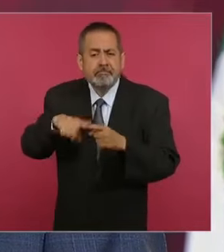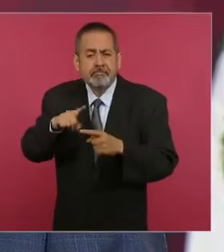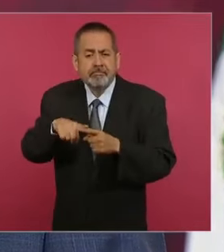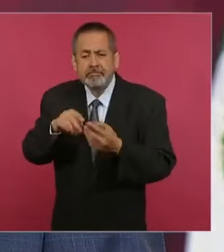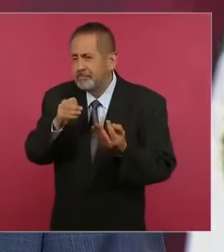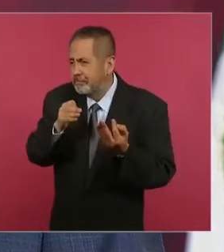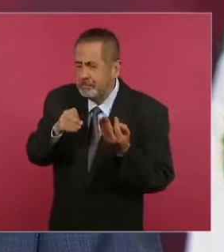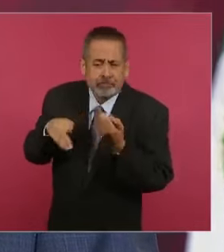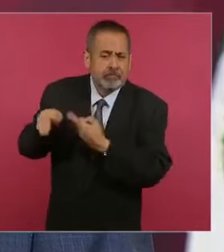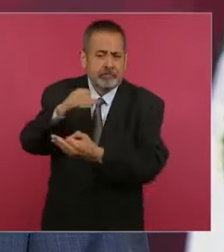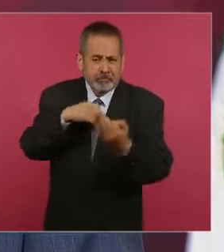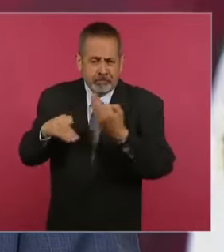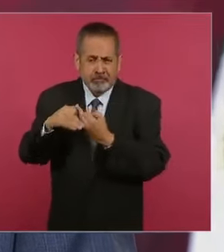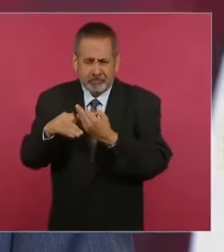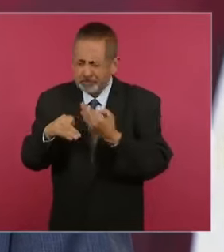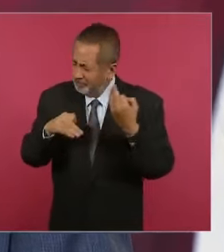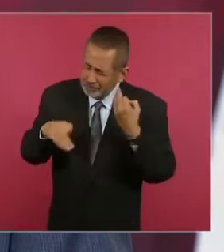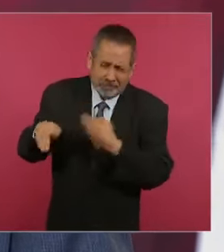Entonces,